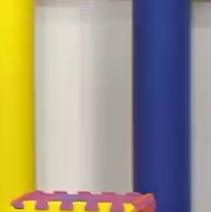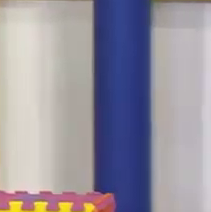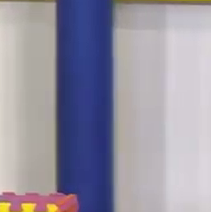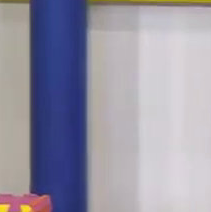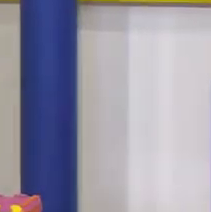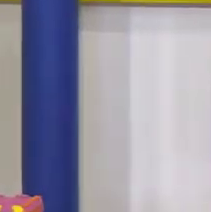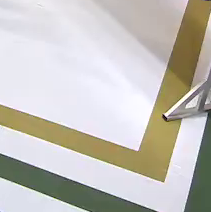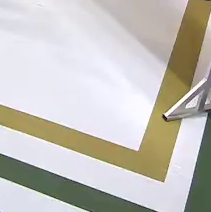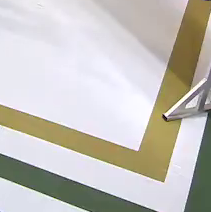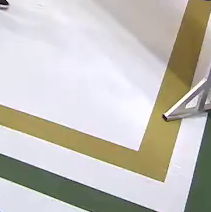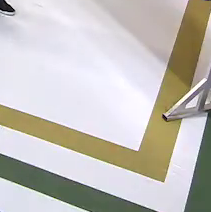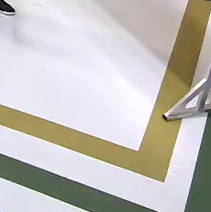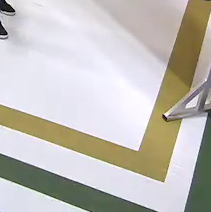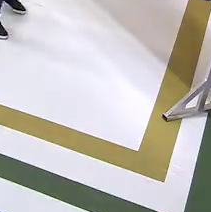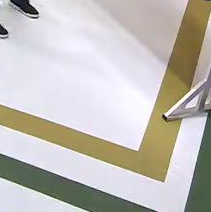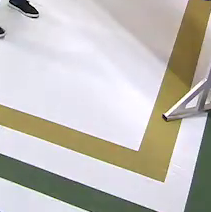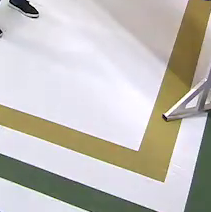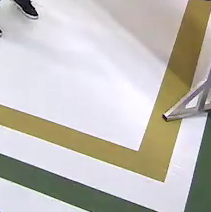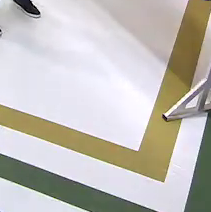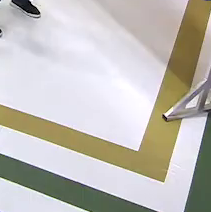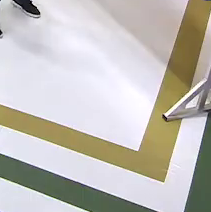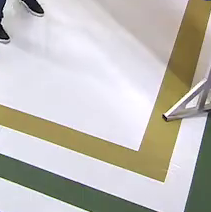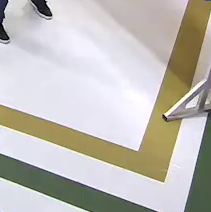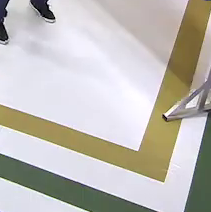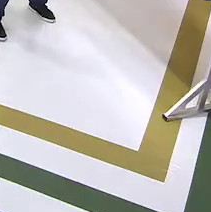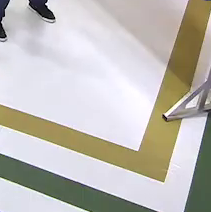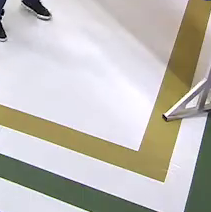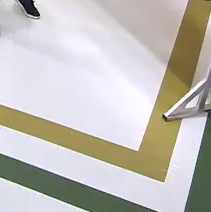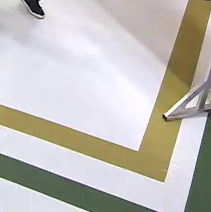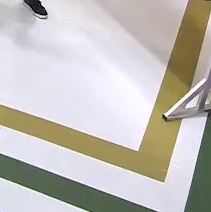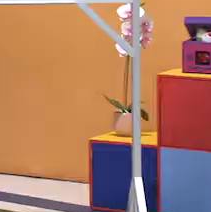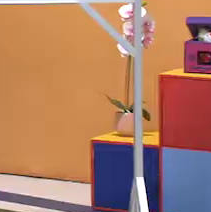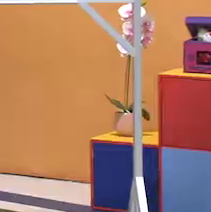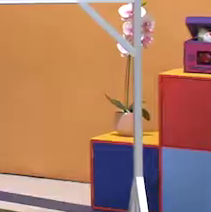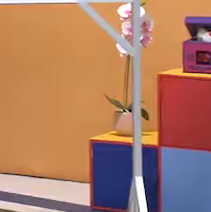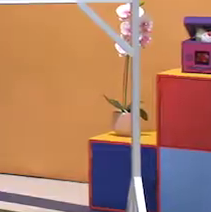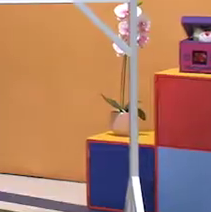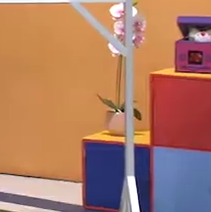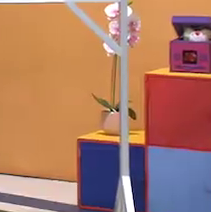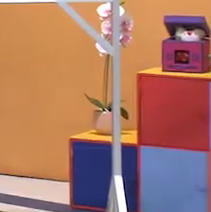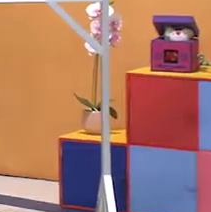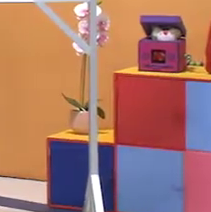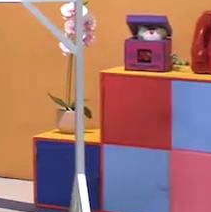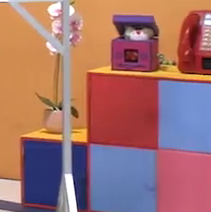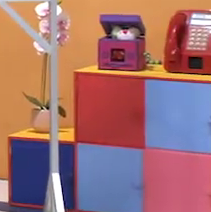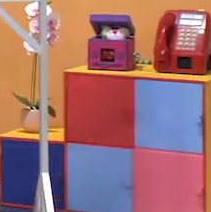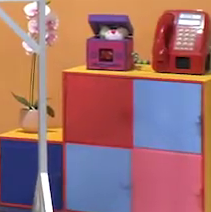Thank you.